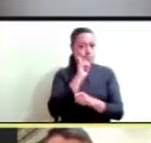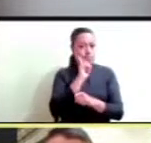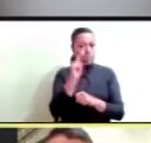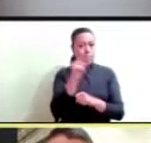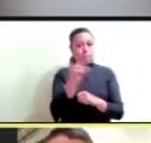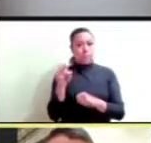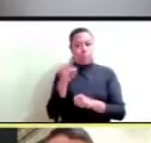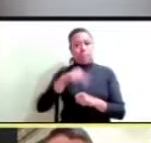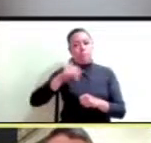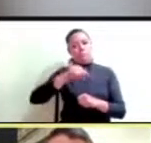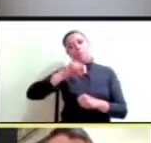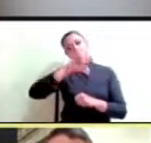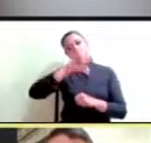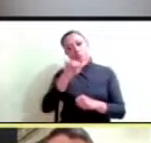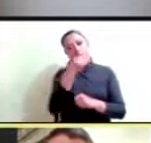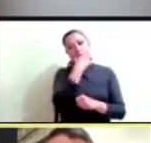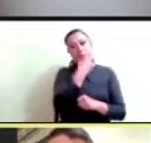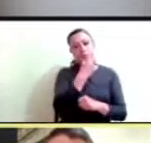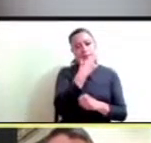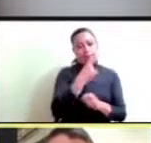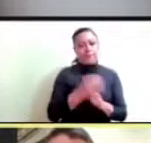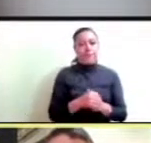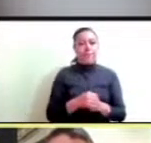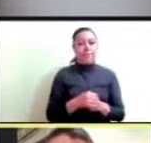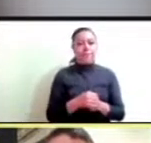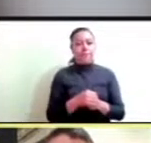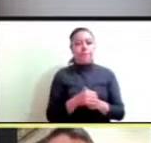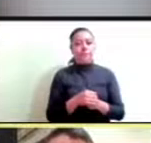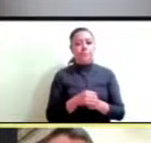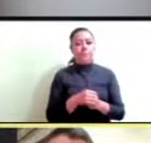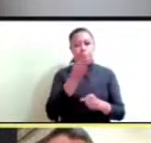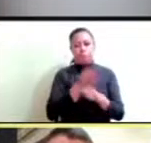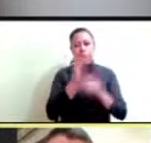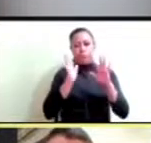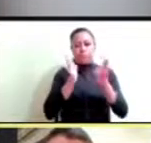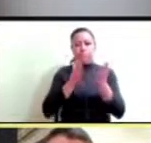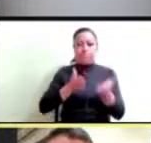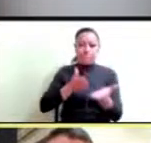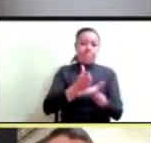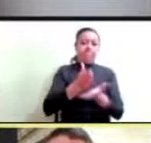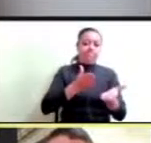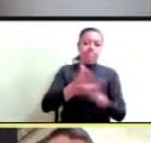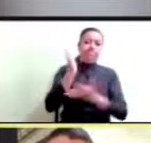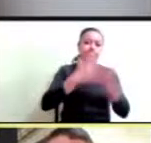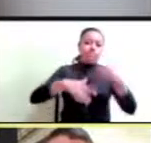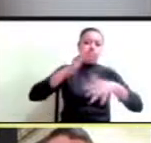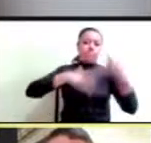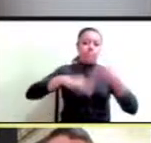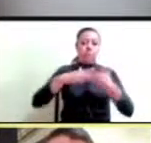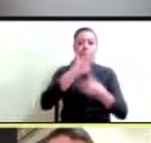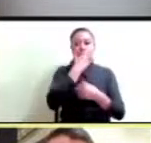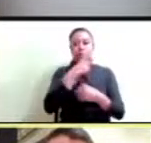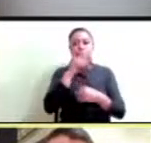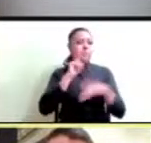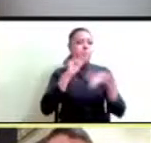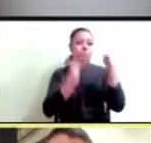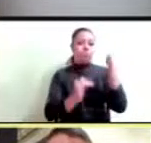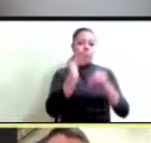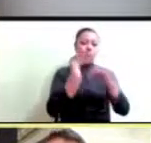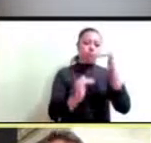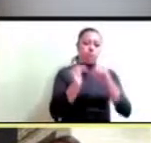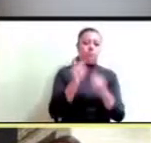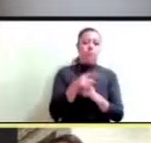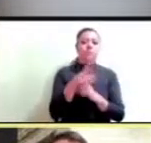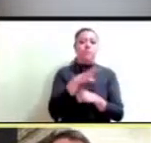se ha expuesto en muchas intervenciones toda la serie de desigualdades, desventajas que sufren las mujeres frente a los